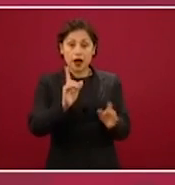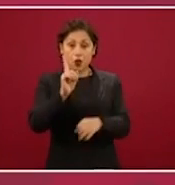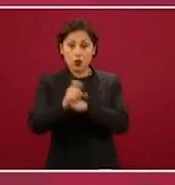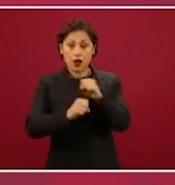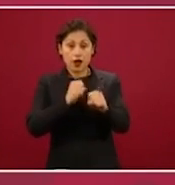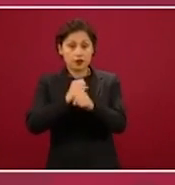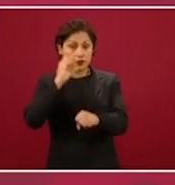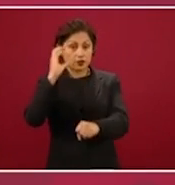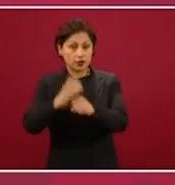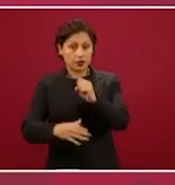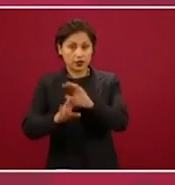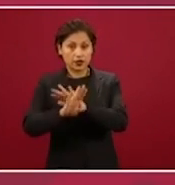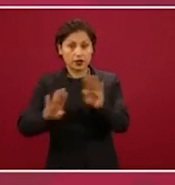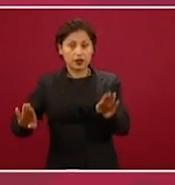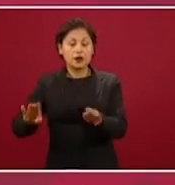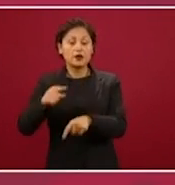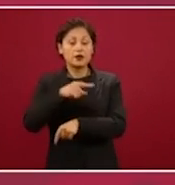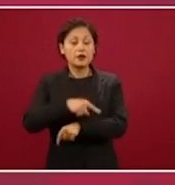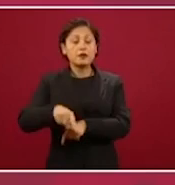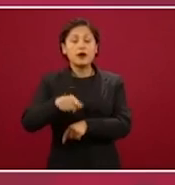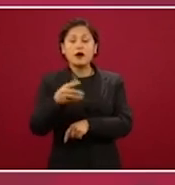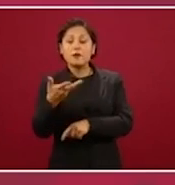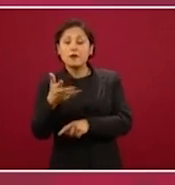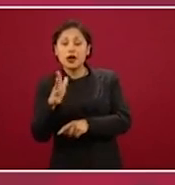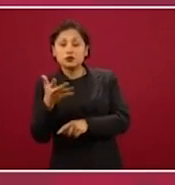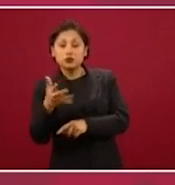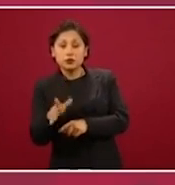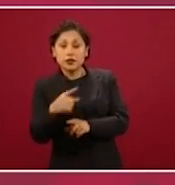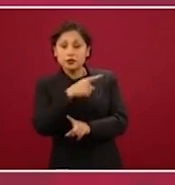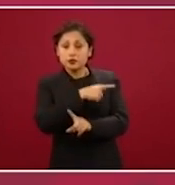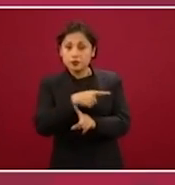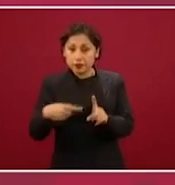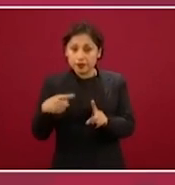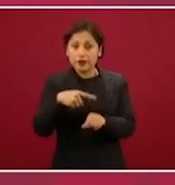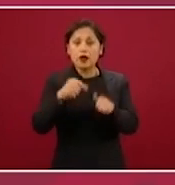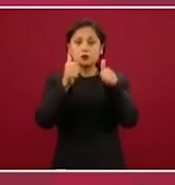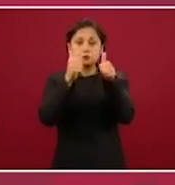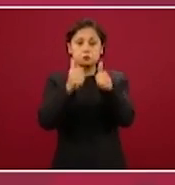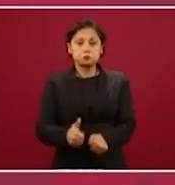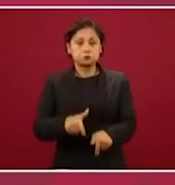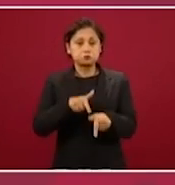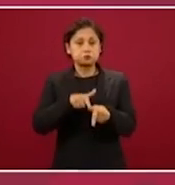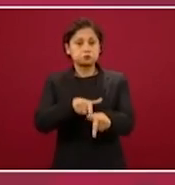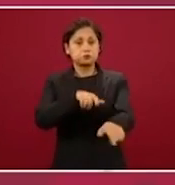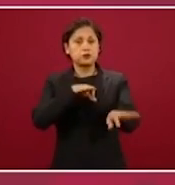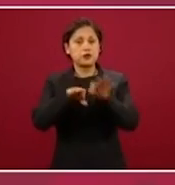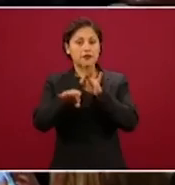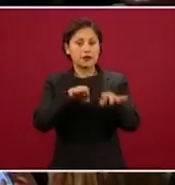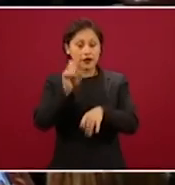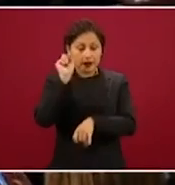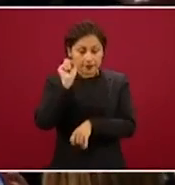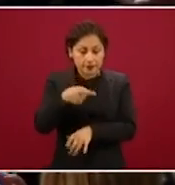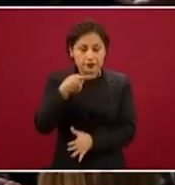la mitad se van a quedar a trabajar en las empresas donde fueron capacitados.